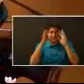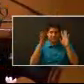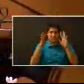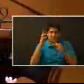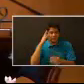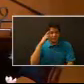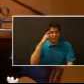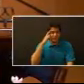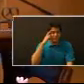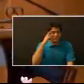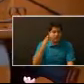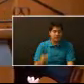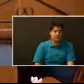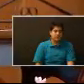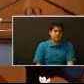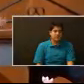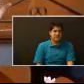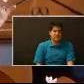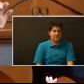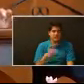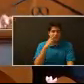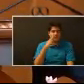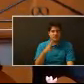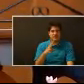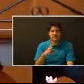David. Vamos a ver a Gedeón.